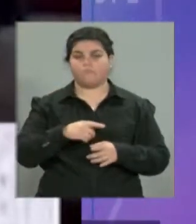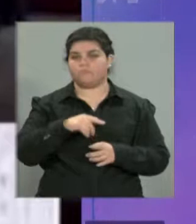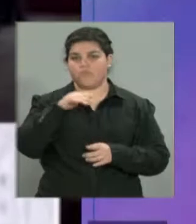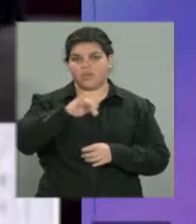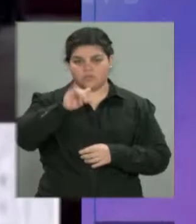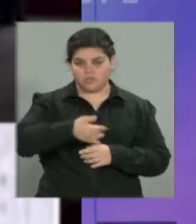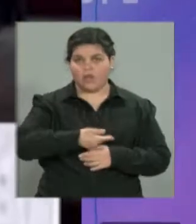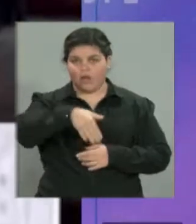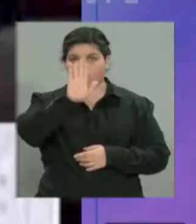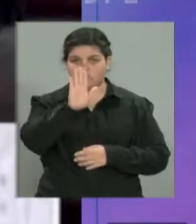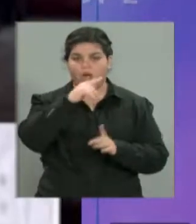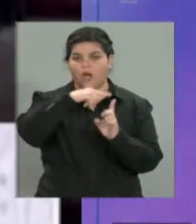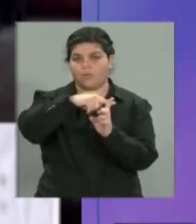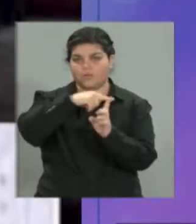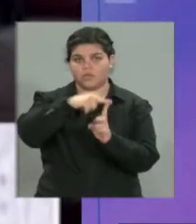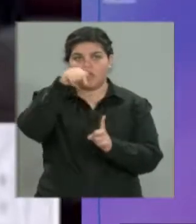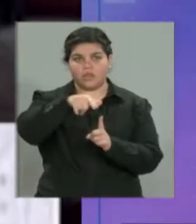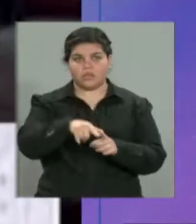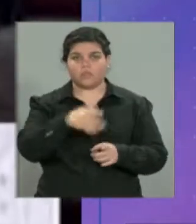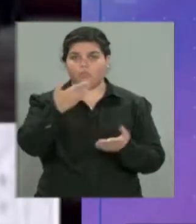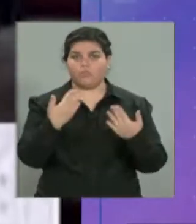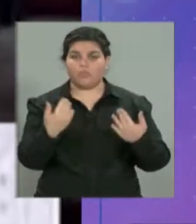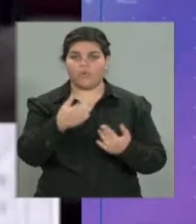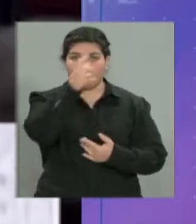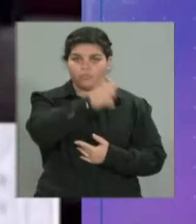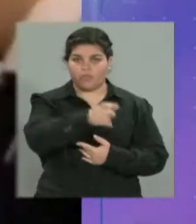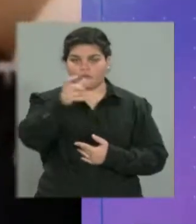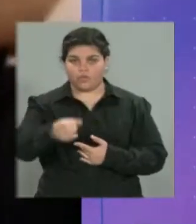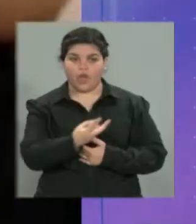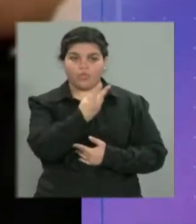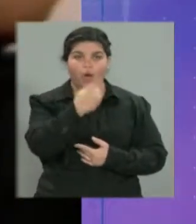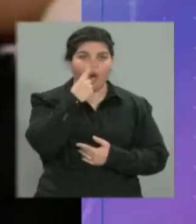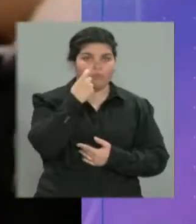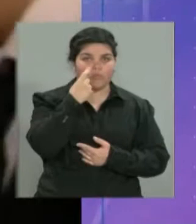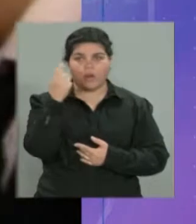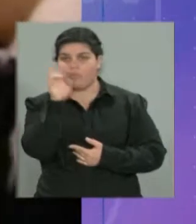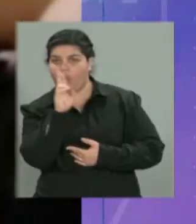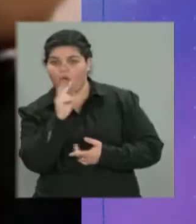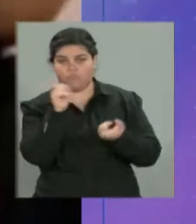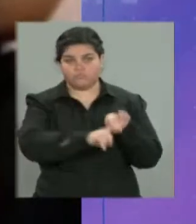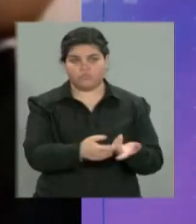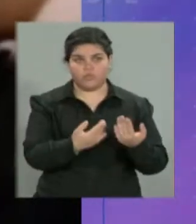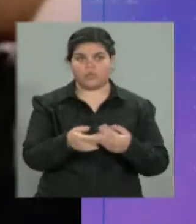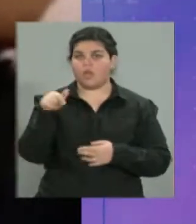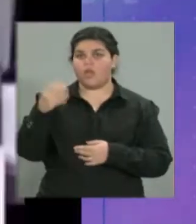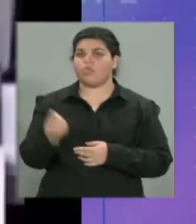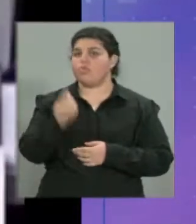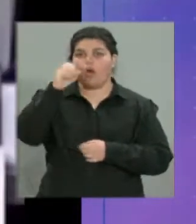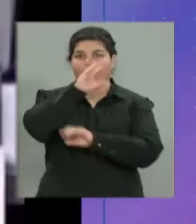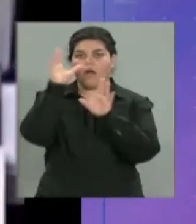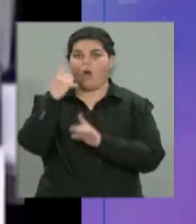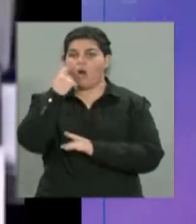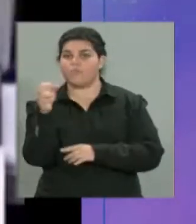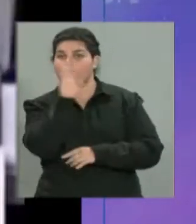para esta ley que establece el matrimonio de personas del mismo sexo. La palabra de Dios es clara, hombre y mujer. Ni en